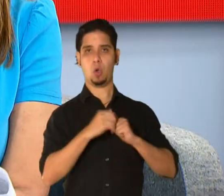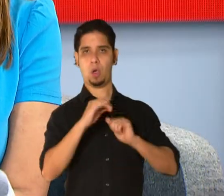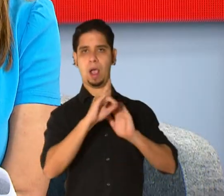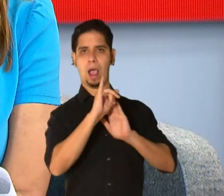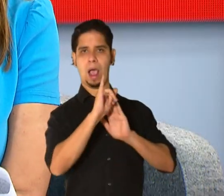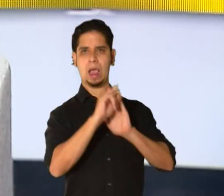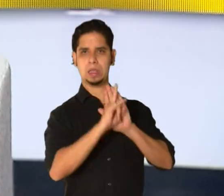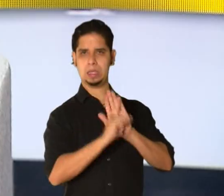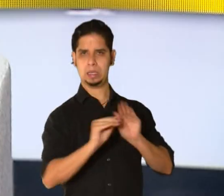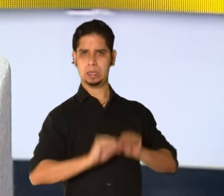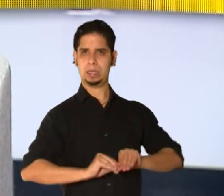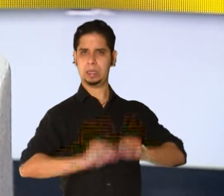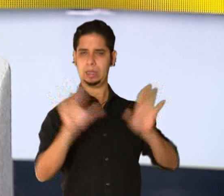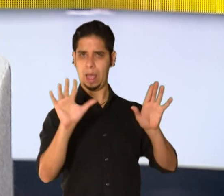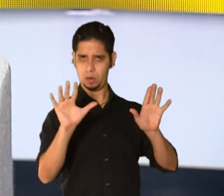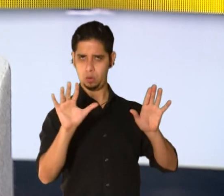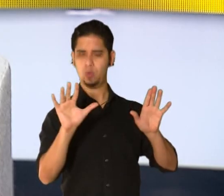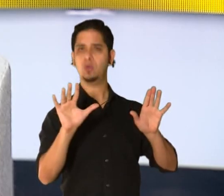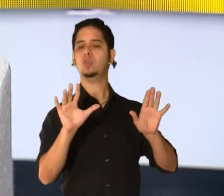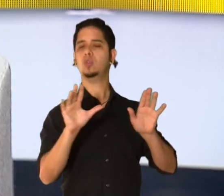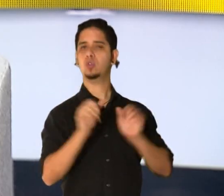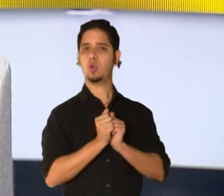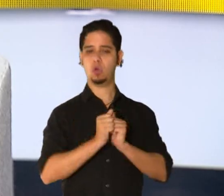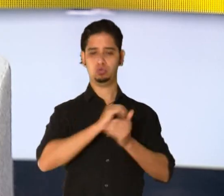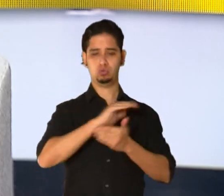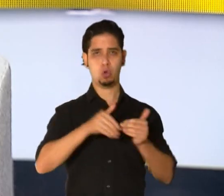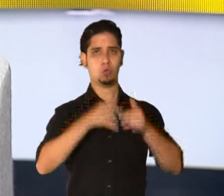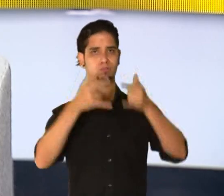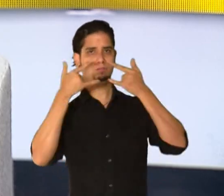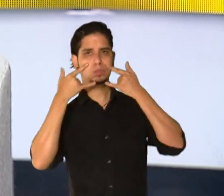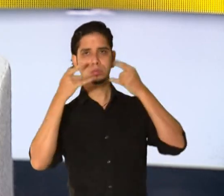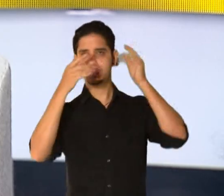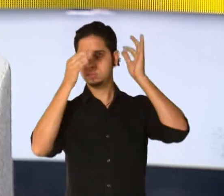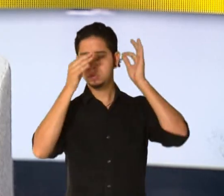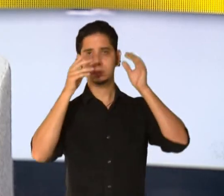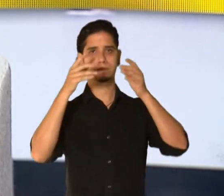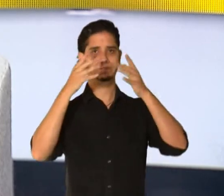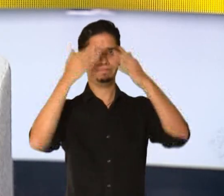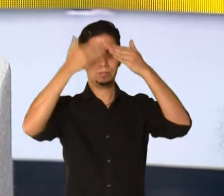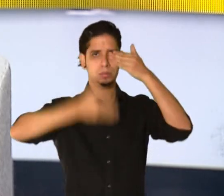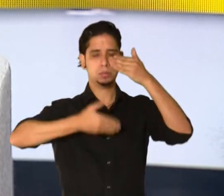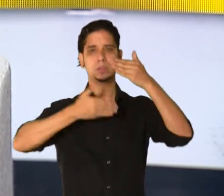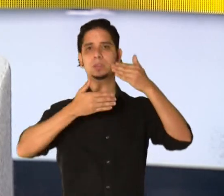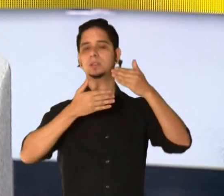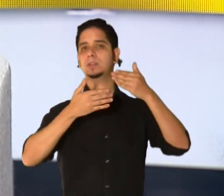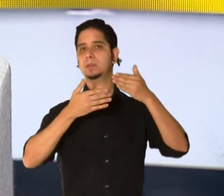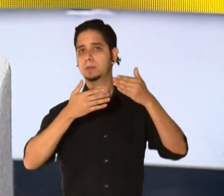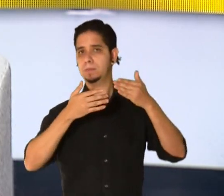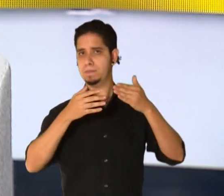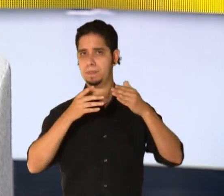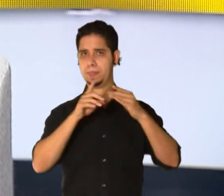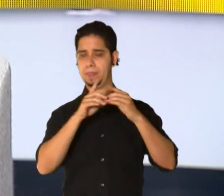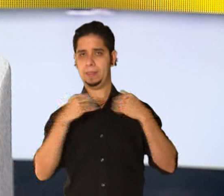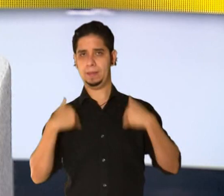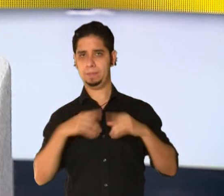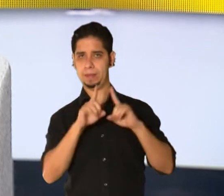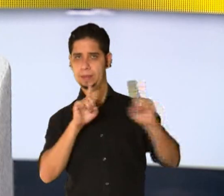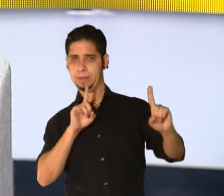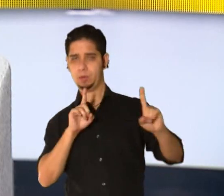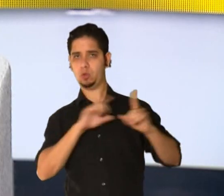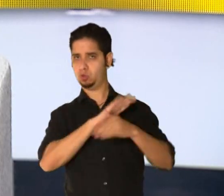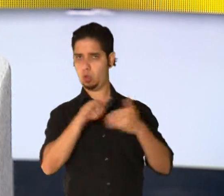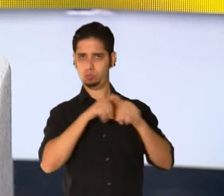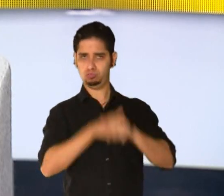identificadas. Propiamente identificadas con toda la protección personal, usando mascarillas, distanciamiento social, de todo